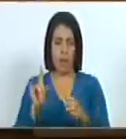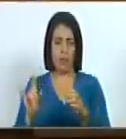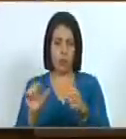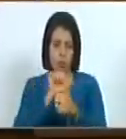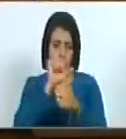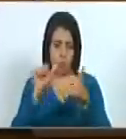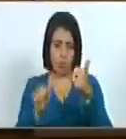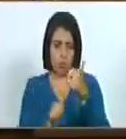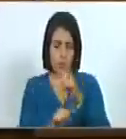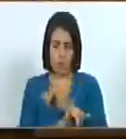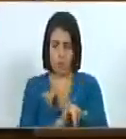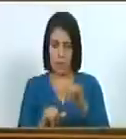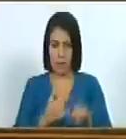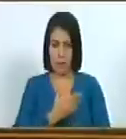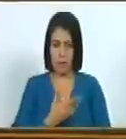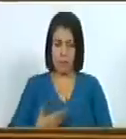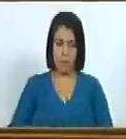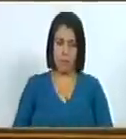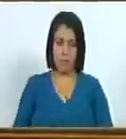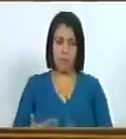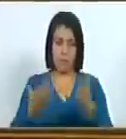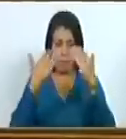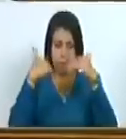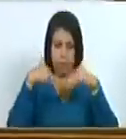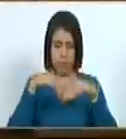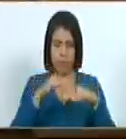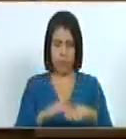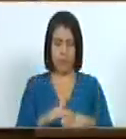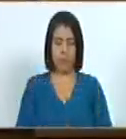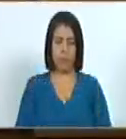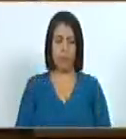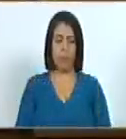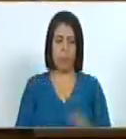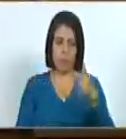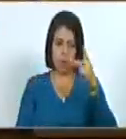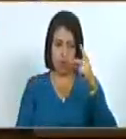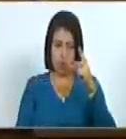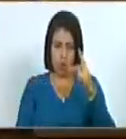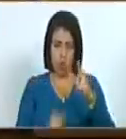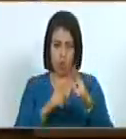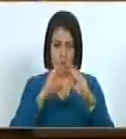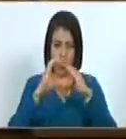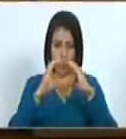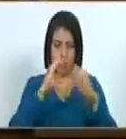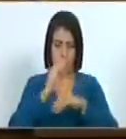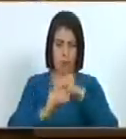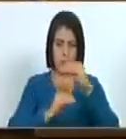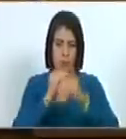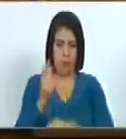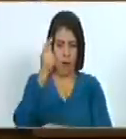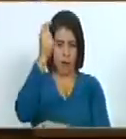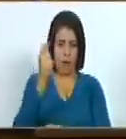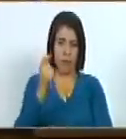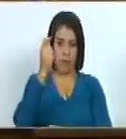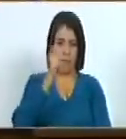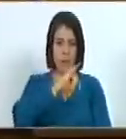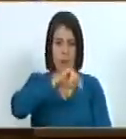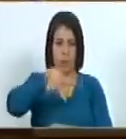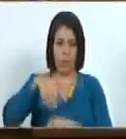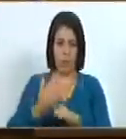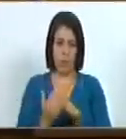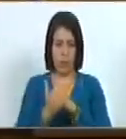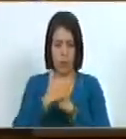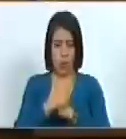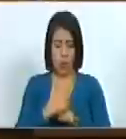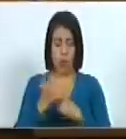anexa. Es todo, ciudadano presidente. En cuenta. Siguiente. Cuenta número 2, comunicación suscrita por los diputados Jorge